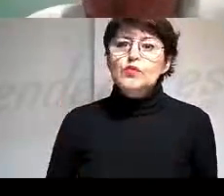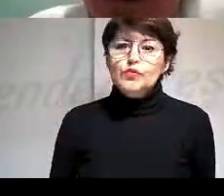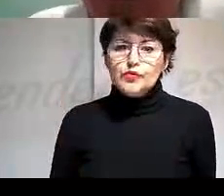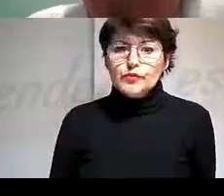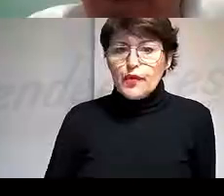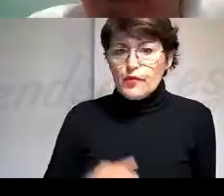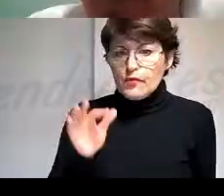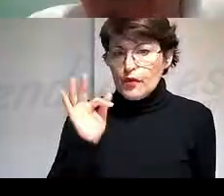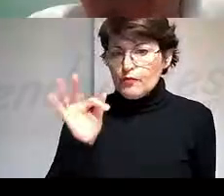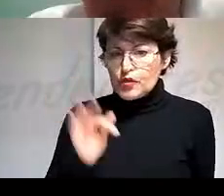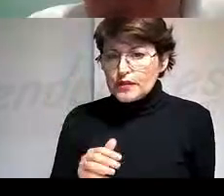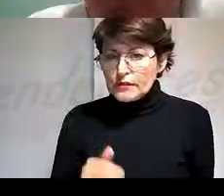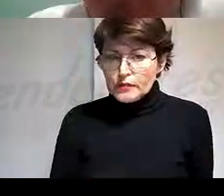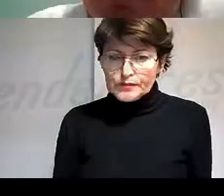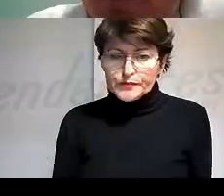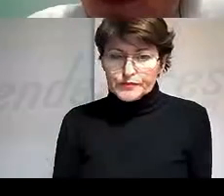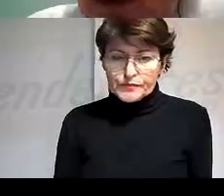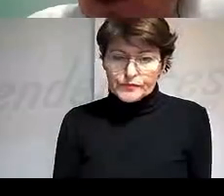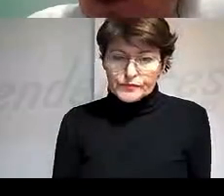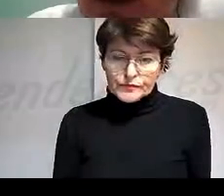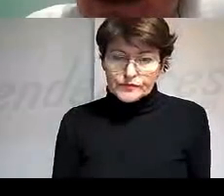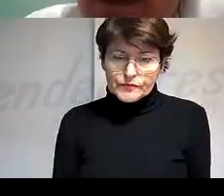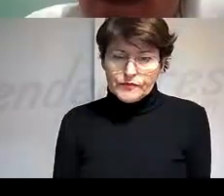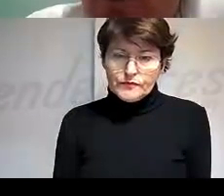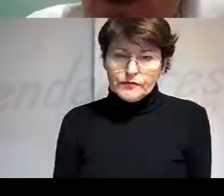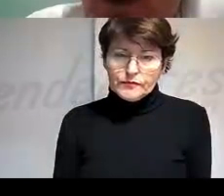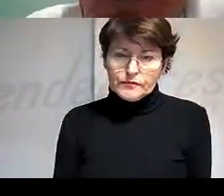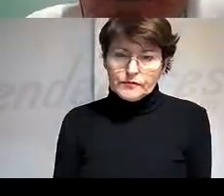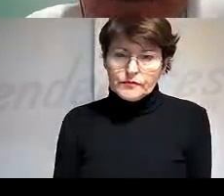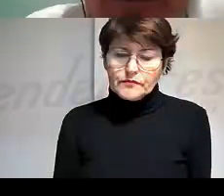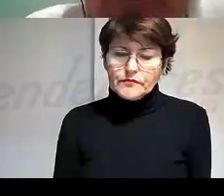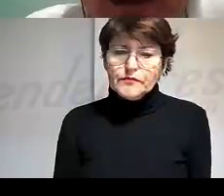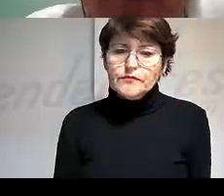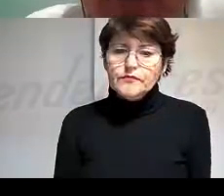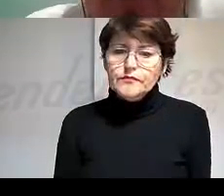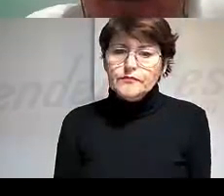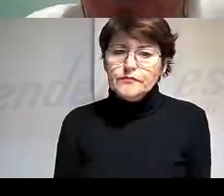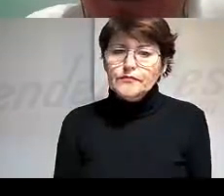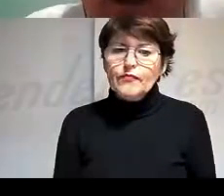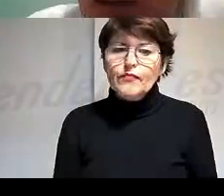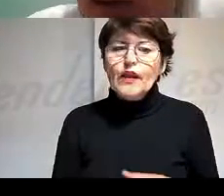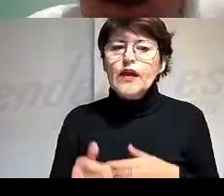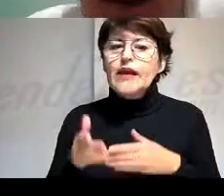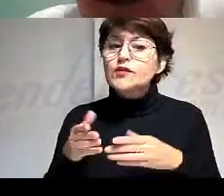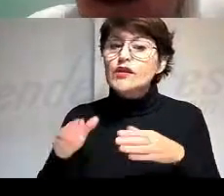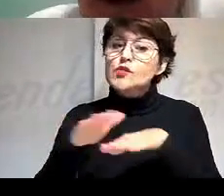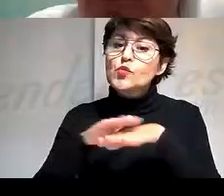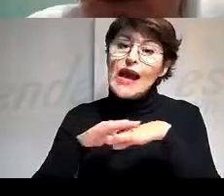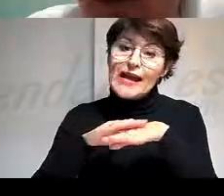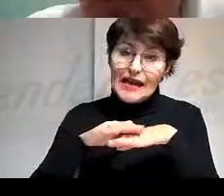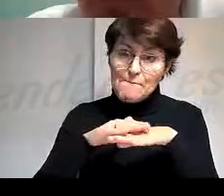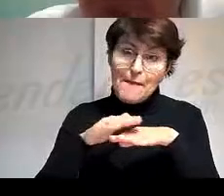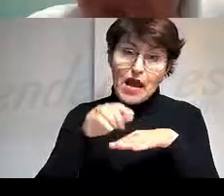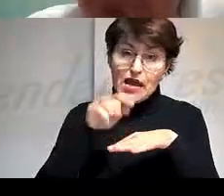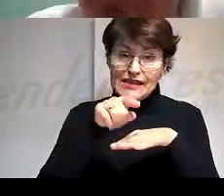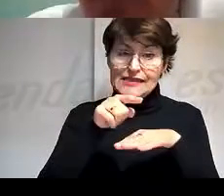muy interesante para determinados procesos. Y yo os recomendaría una crema con Gaulteria, como puede ser esta,